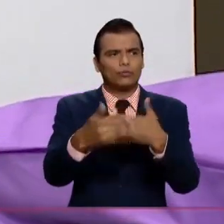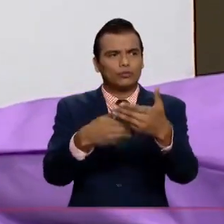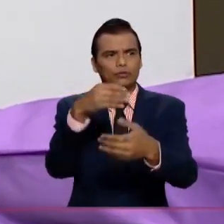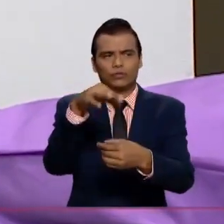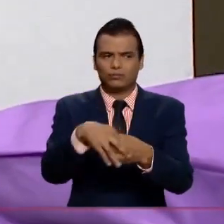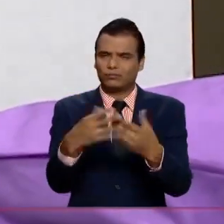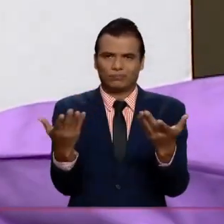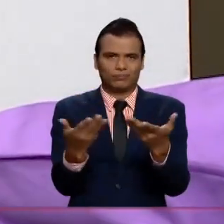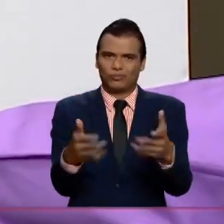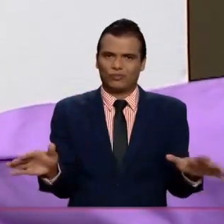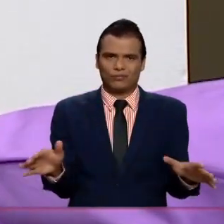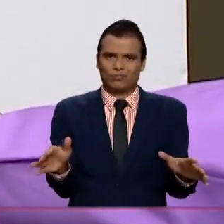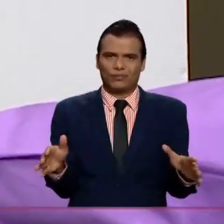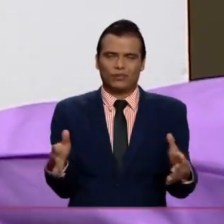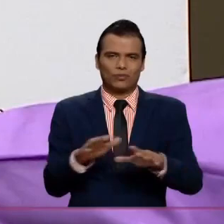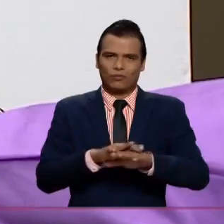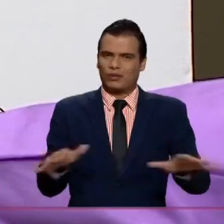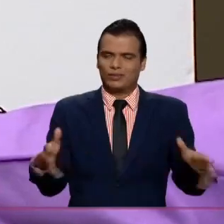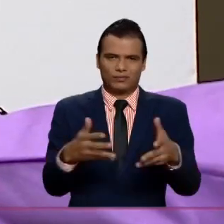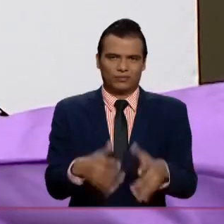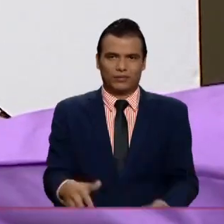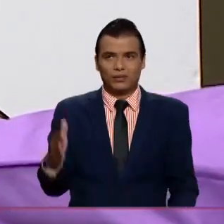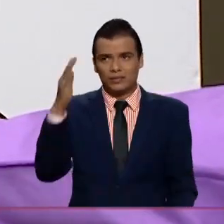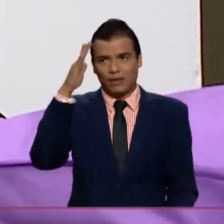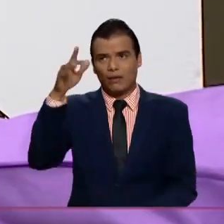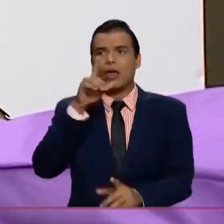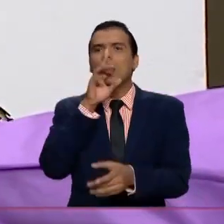intromisión en política, pero sobre todo el país